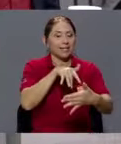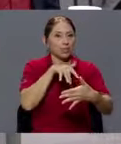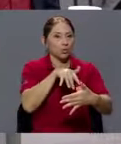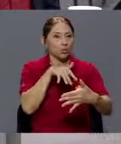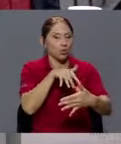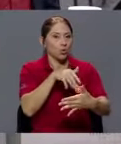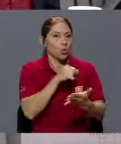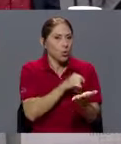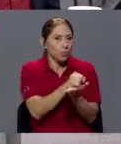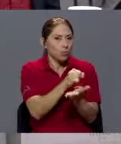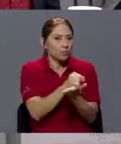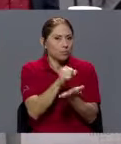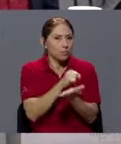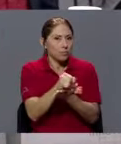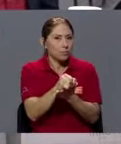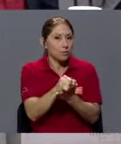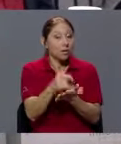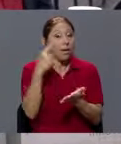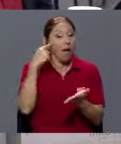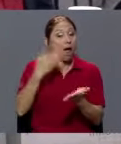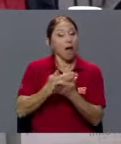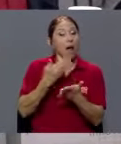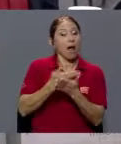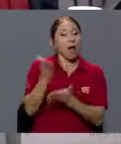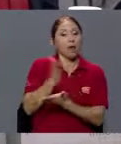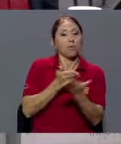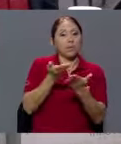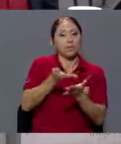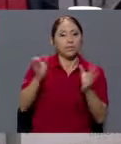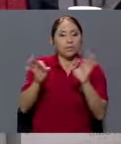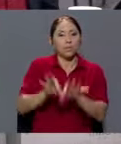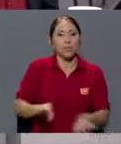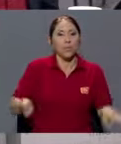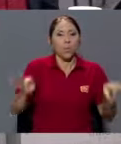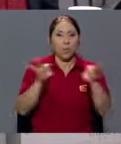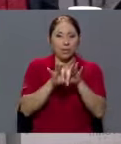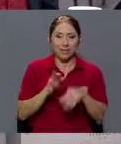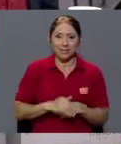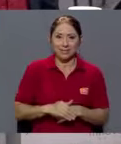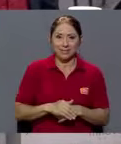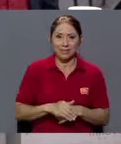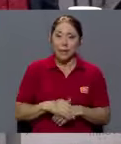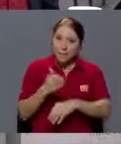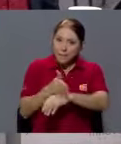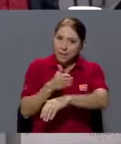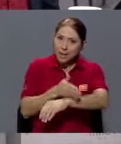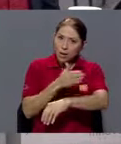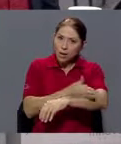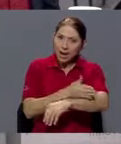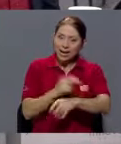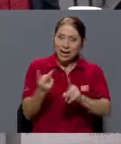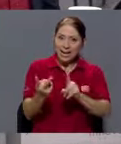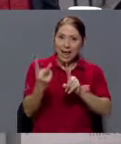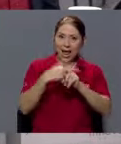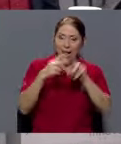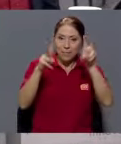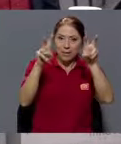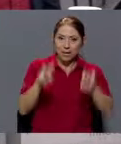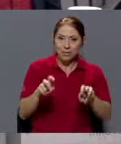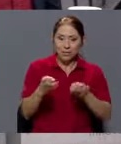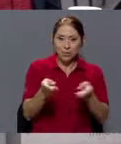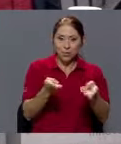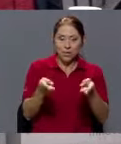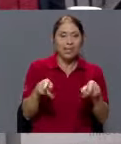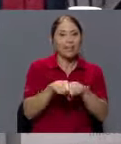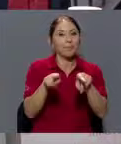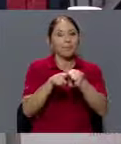sea, que ha reflejado algunas cosas que son importantes mejorar en el marco de la aplicación general de la prueba de bachillerato y del sistema educativo